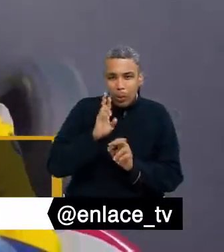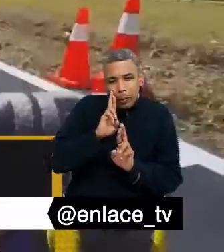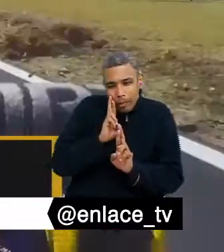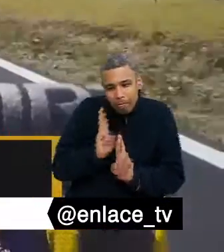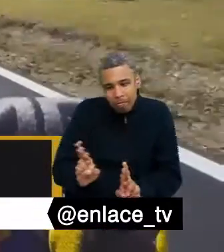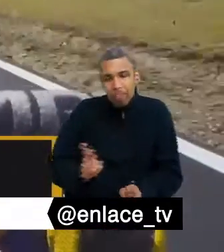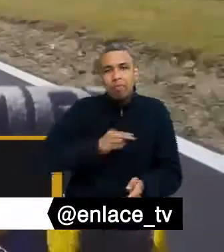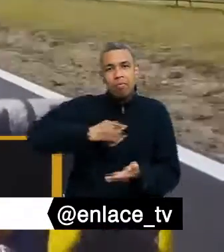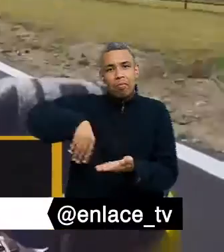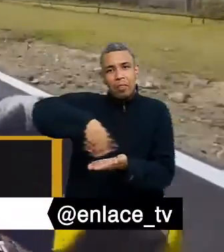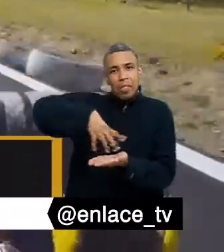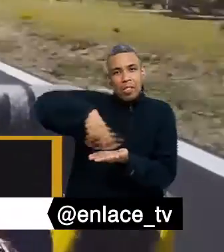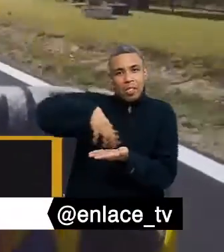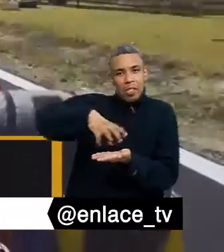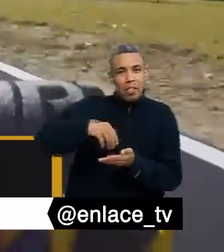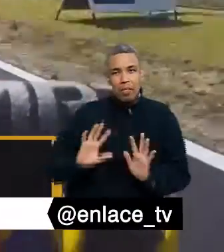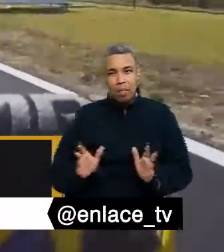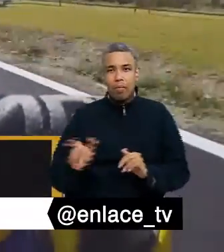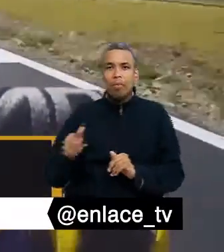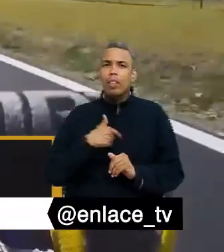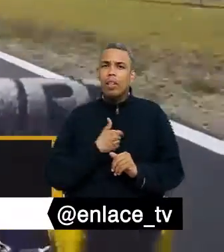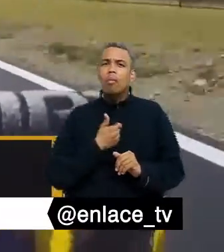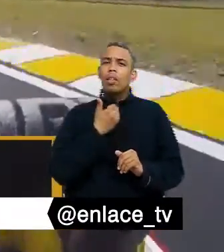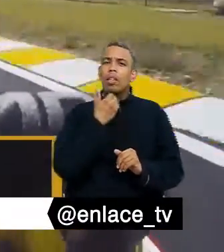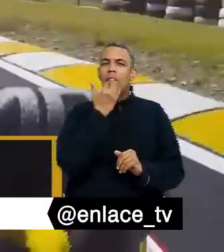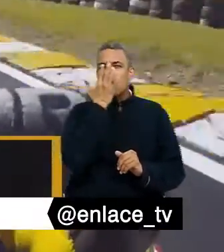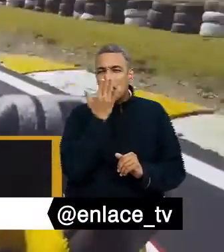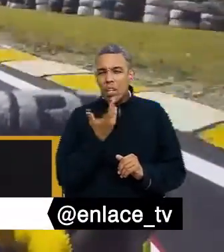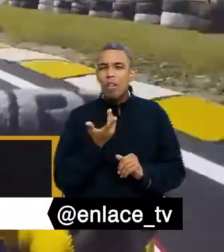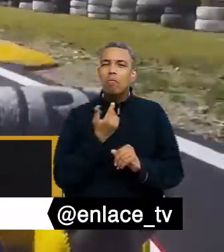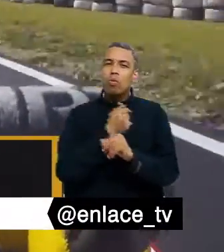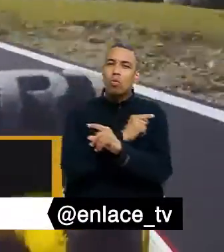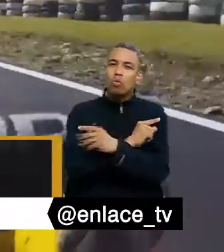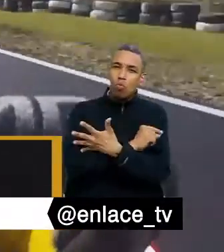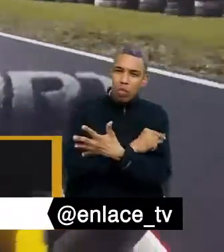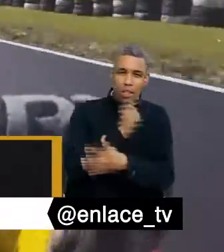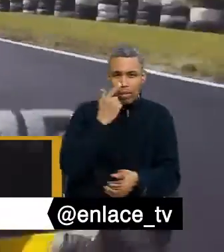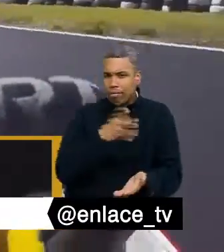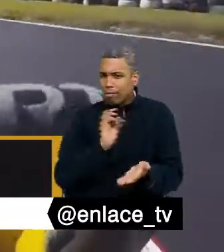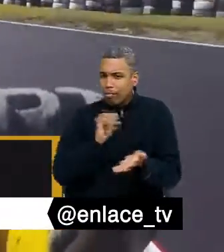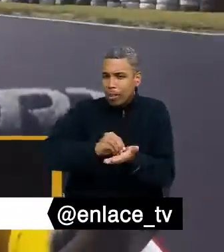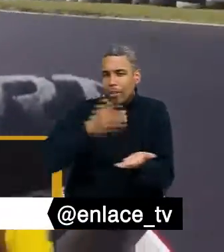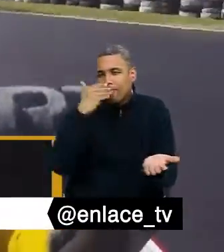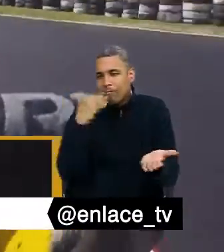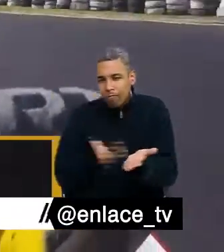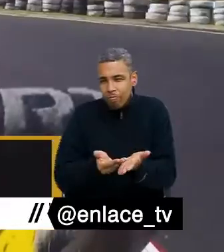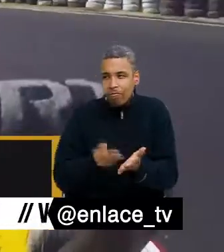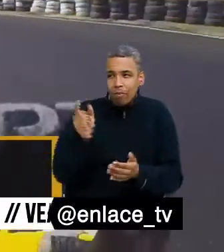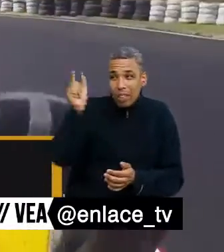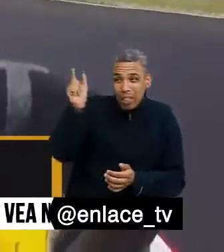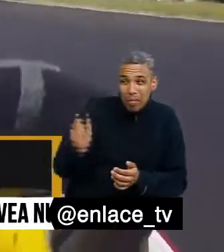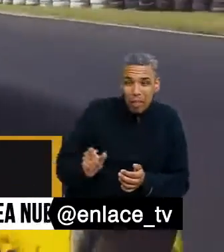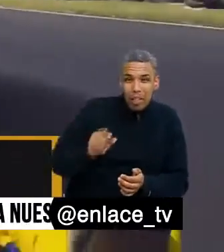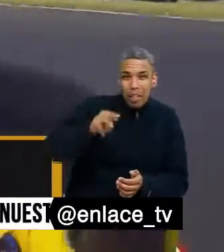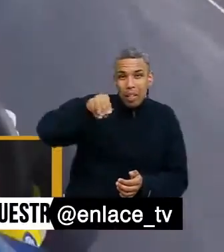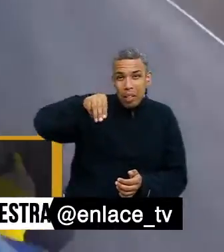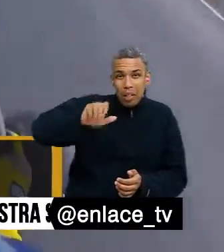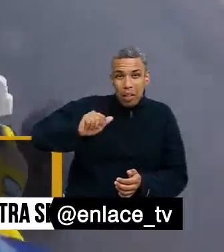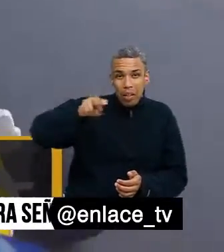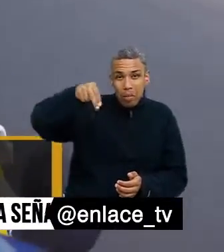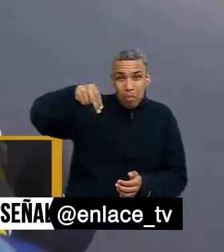En redes sociales el pequeño agradeció el acompañamiento y consejos brindados por Juan Pablo Montoya, reconocido piloto colombiano que se ha destacado